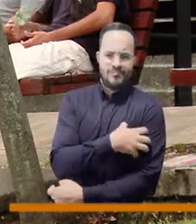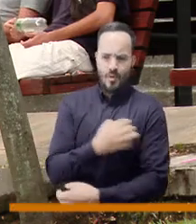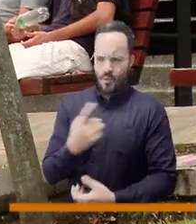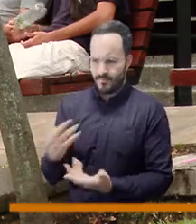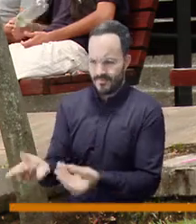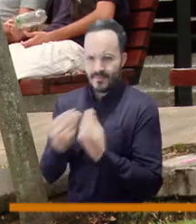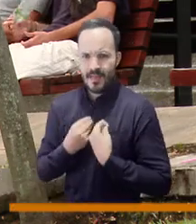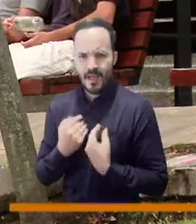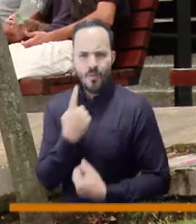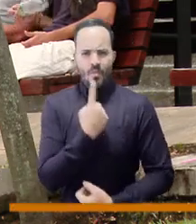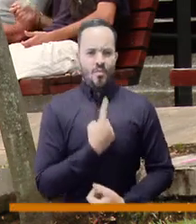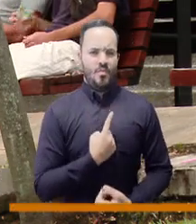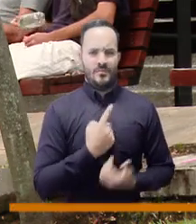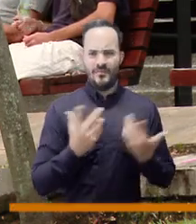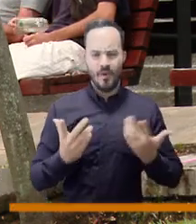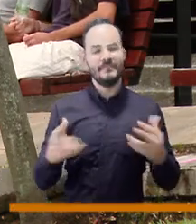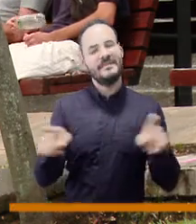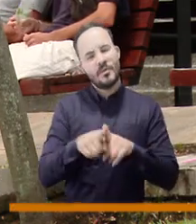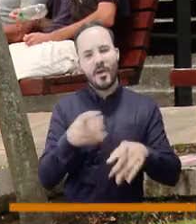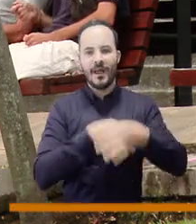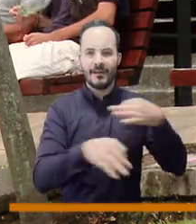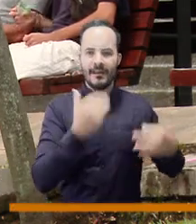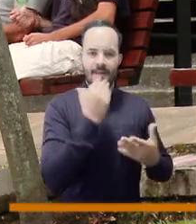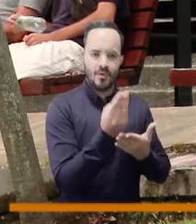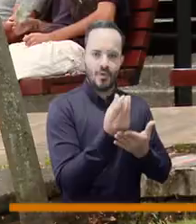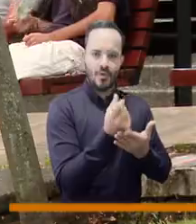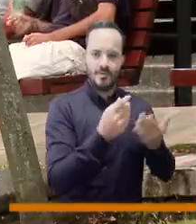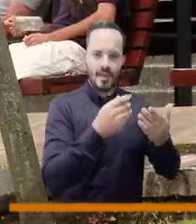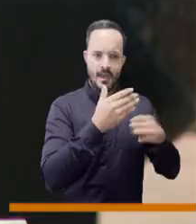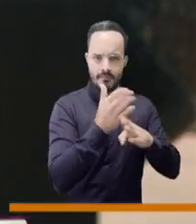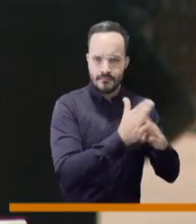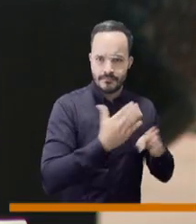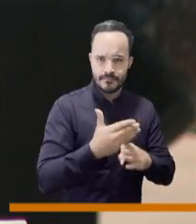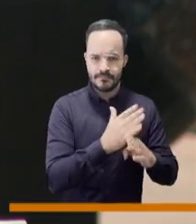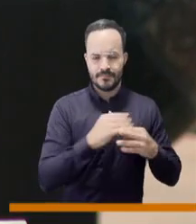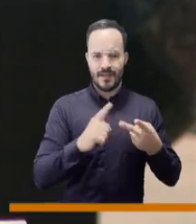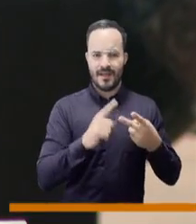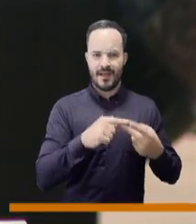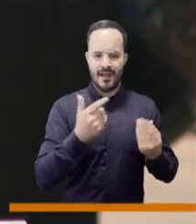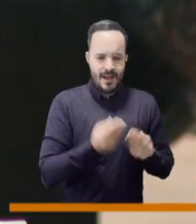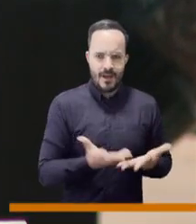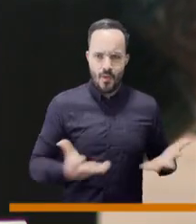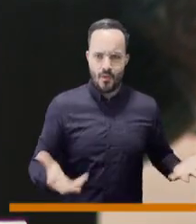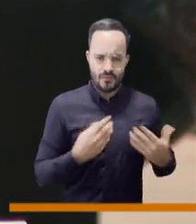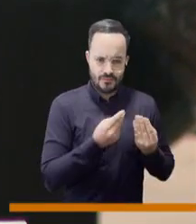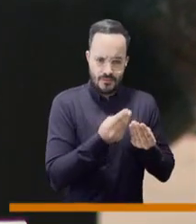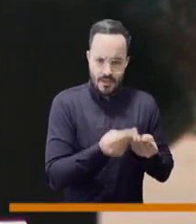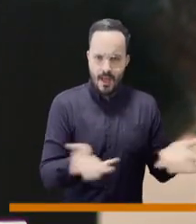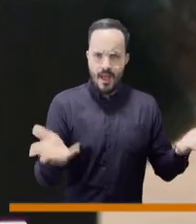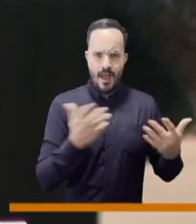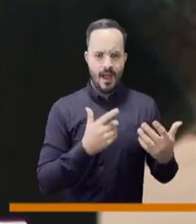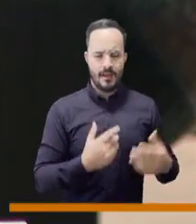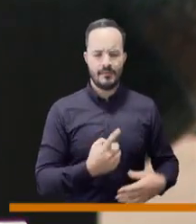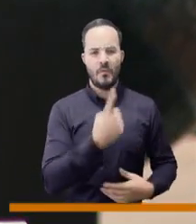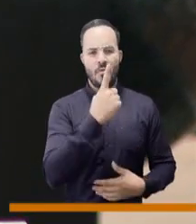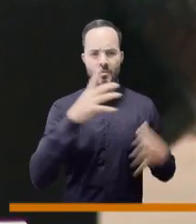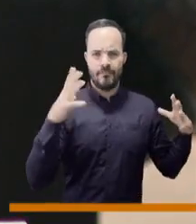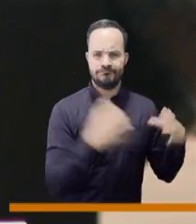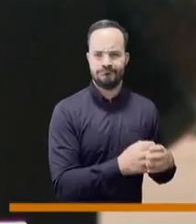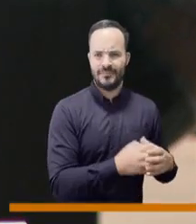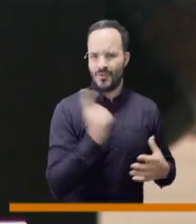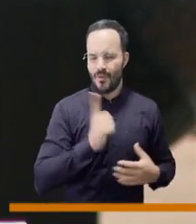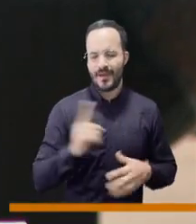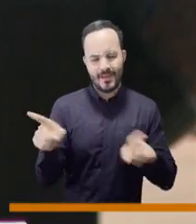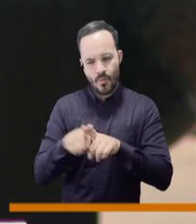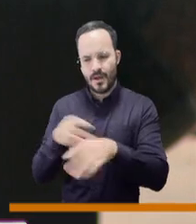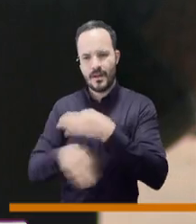redistribuirse la economía, los recursos, la platica, para que no se concentre. Justo yo creo que eso va a ser uno de los elementos